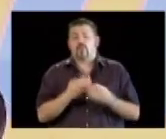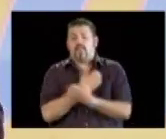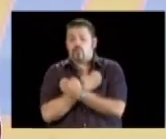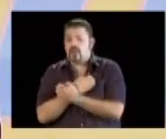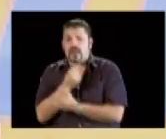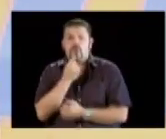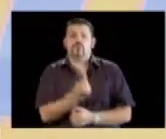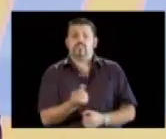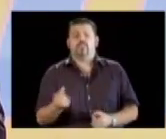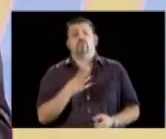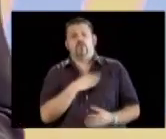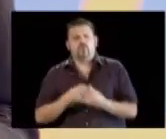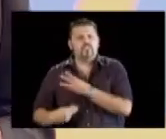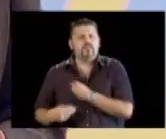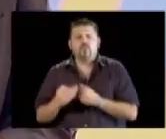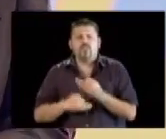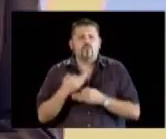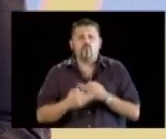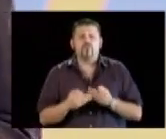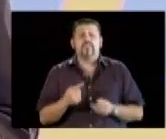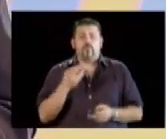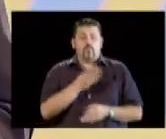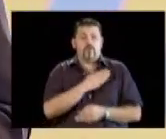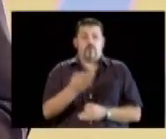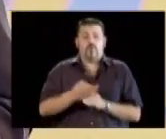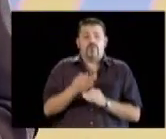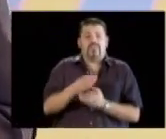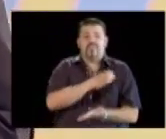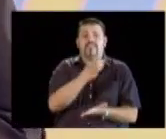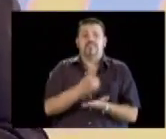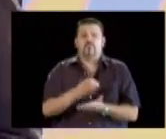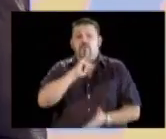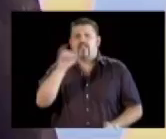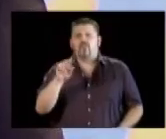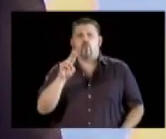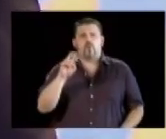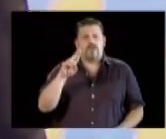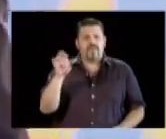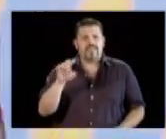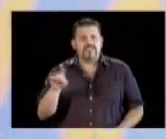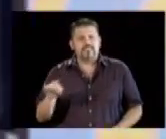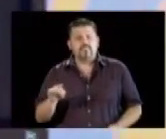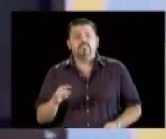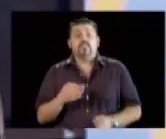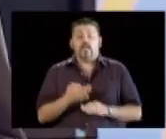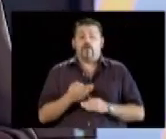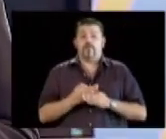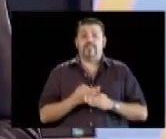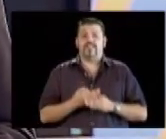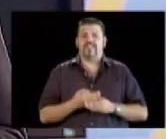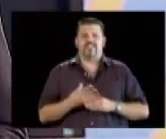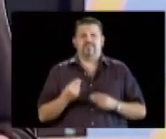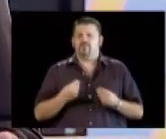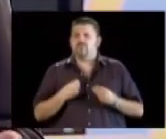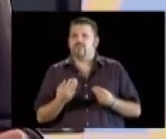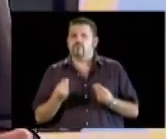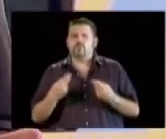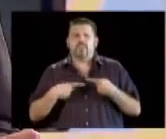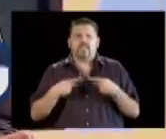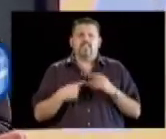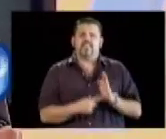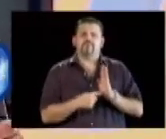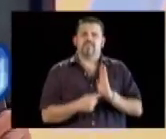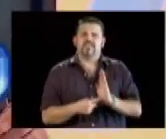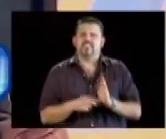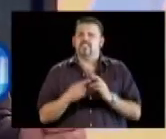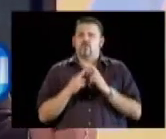para que este país cambie. Y bueno, desde Ciudad Juárez, una ciudad con mucho ejemplo de los distribuidores de Ciudad Juárez, que nos han demostrado lo que es romperle